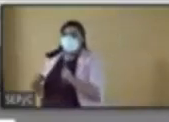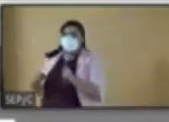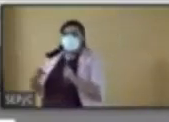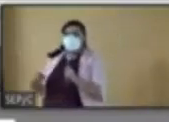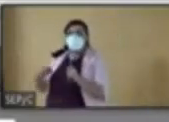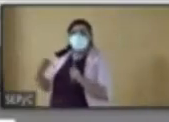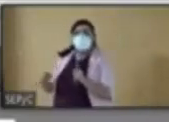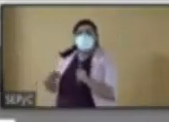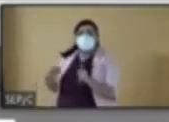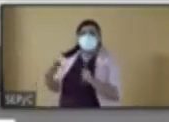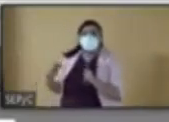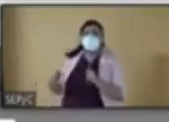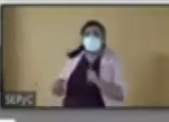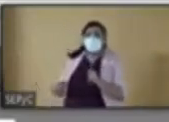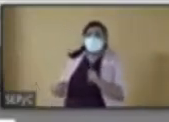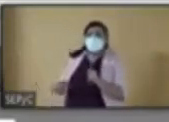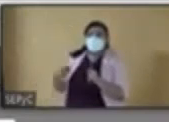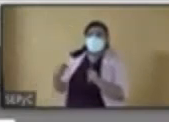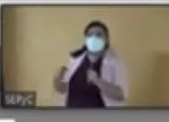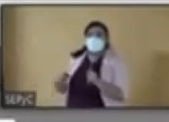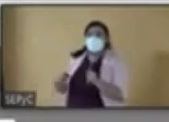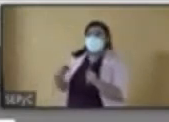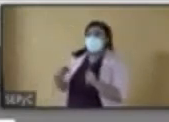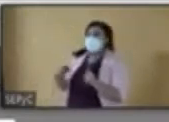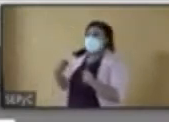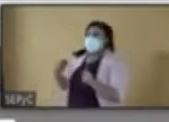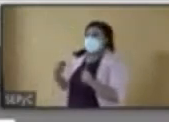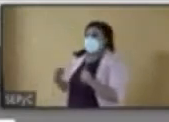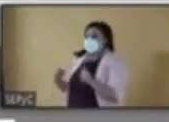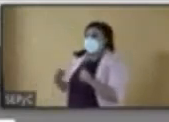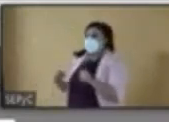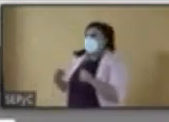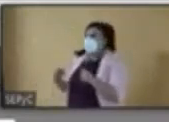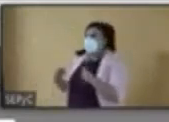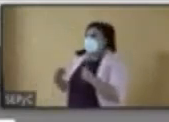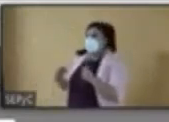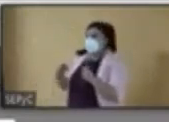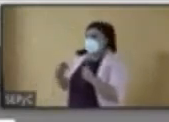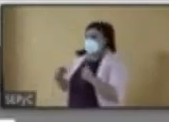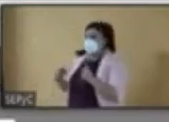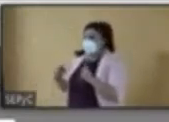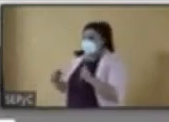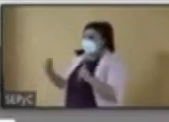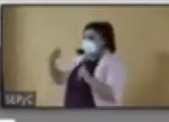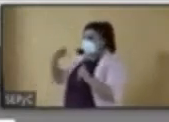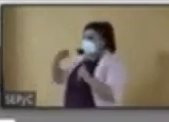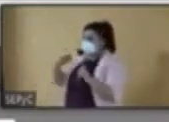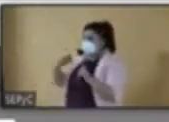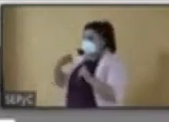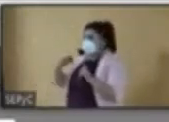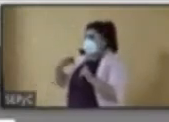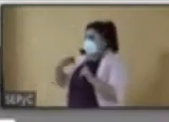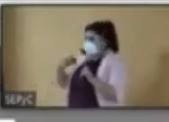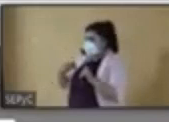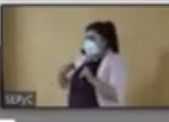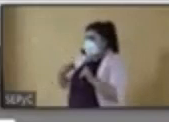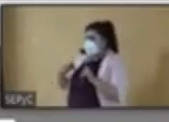público desea excusarse de participar en realizar ciertas acciones o ciertas funciones dentro de